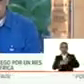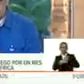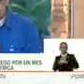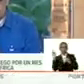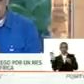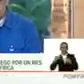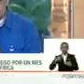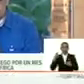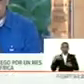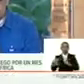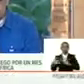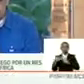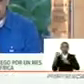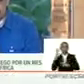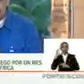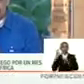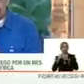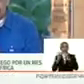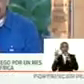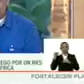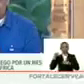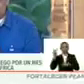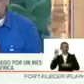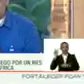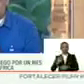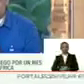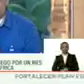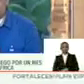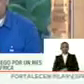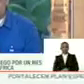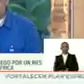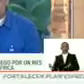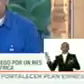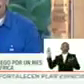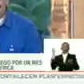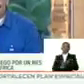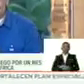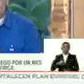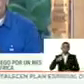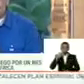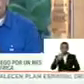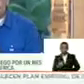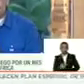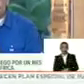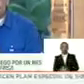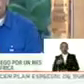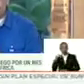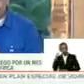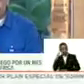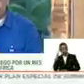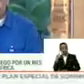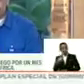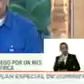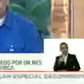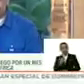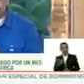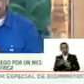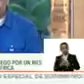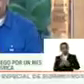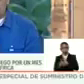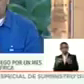violentas contra la paz de venezuela lo vuelvo a decir sé lo que estoy diciendo